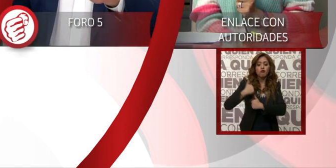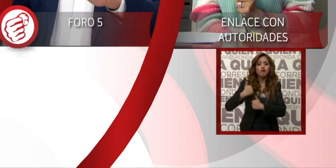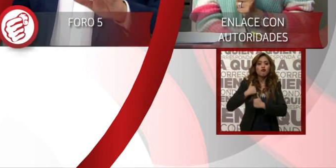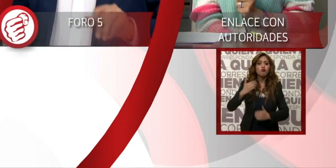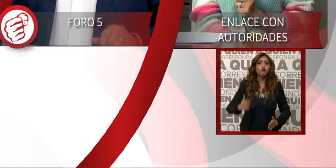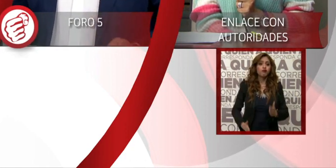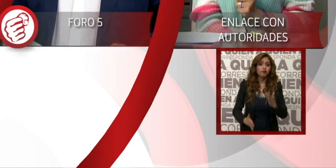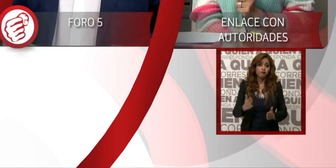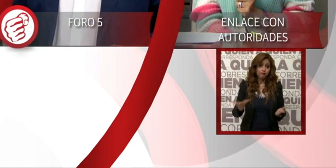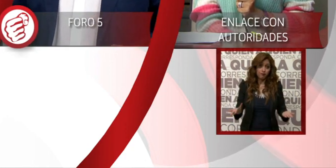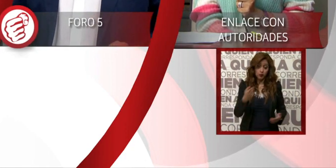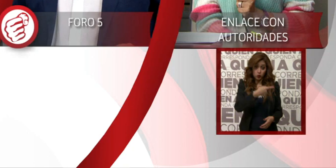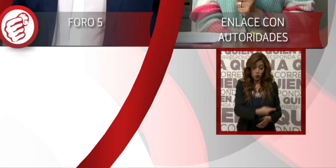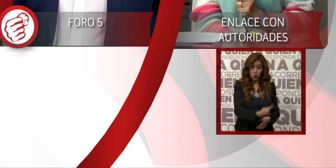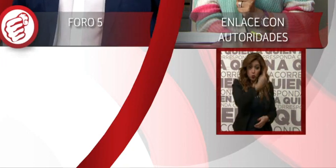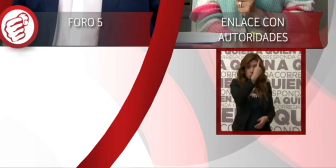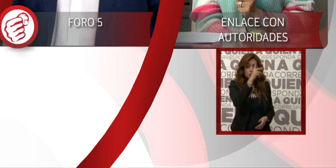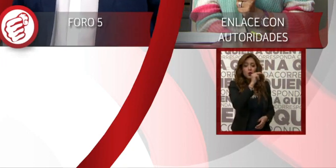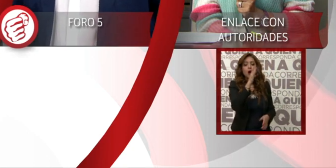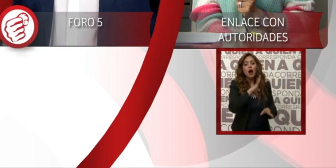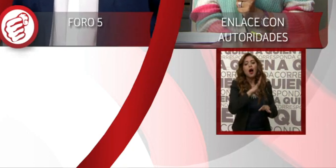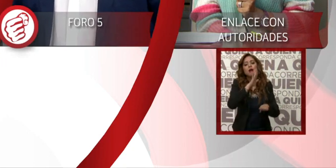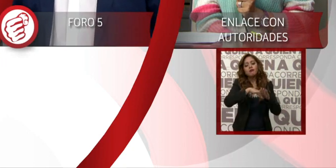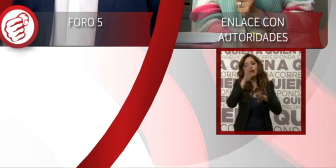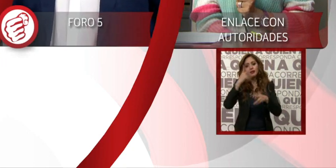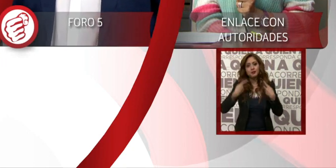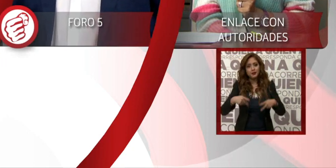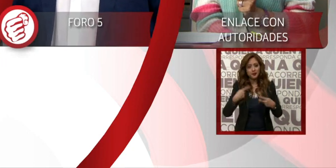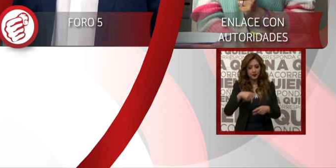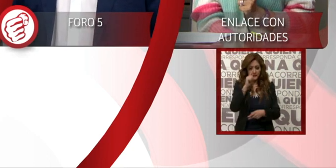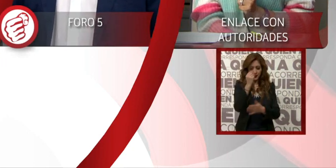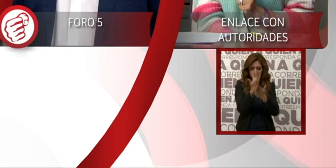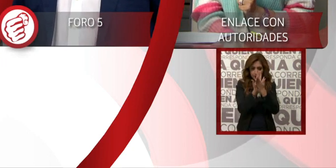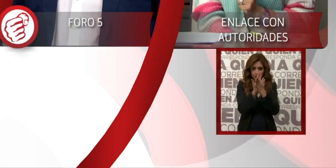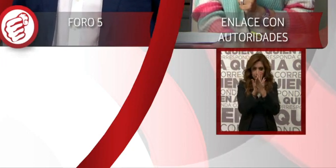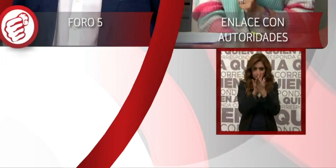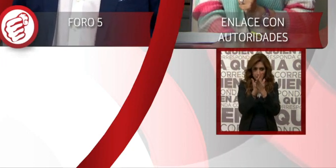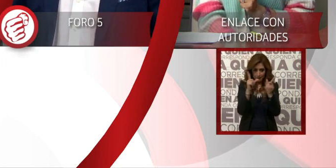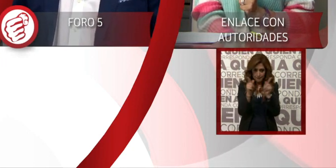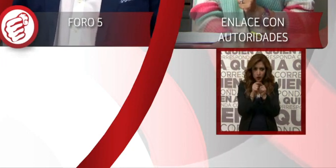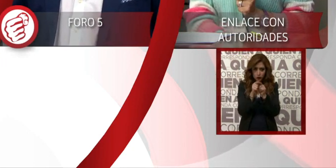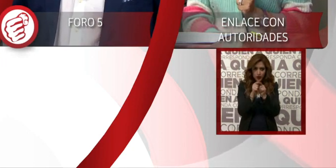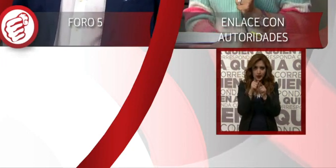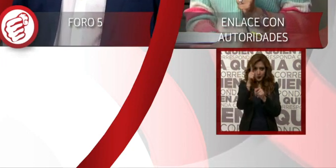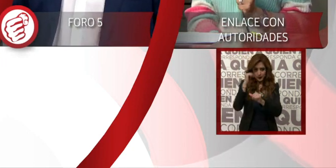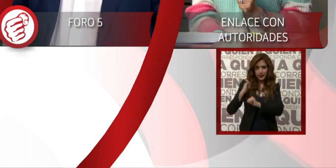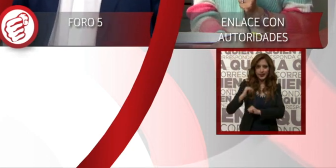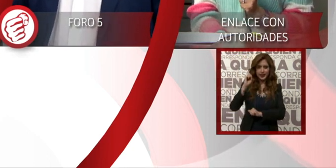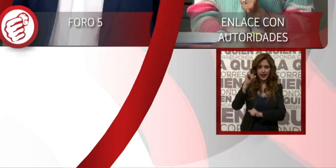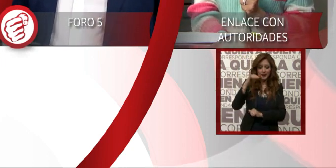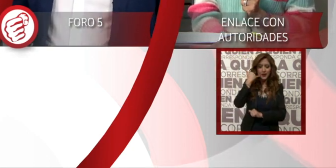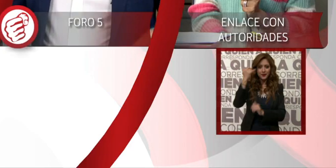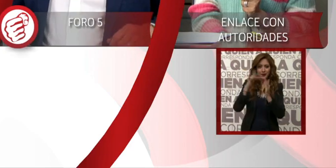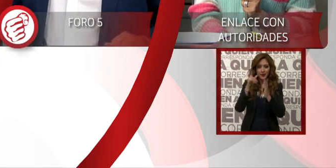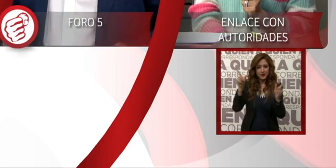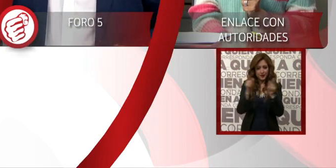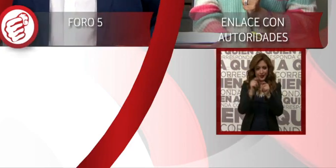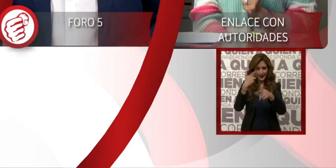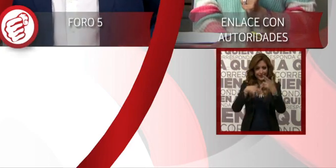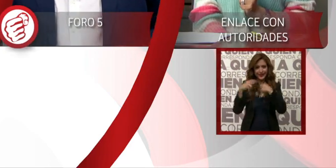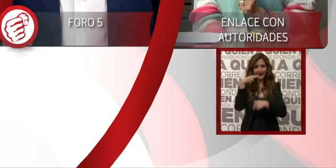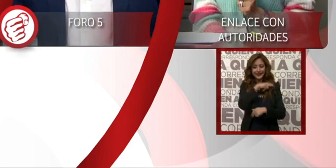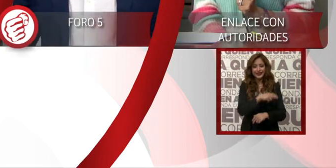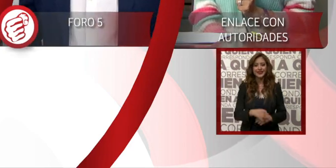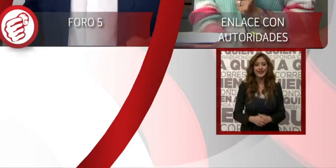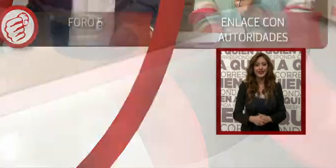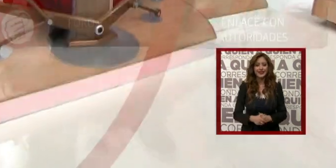No sientas que eres el único, Pepe, con eso hay muchos más. Aguántame una pausa, Samia, te encargo. Sí, claro que sí, señor, con mucho gusto. Una pausa y vuelvo de inmediato, no se